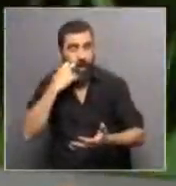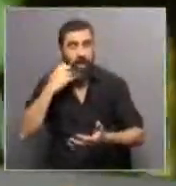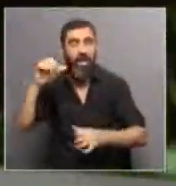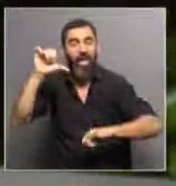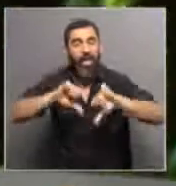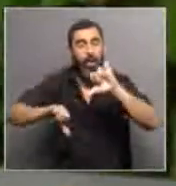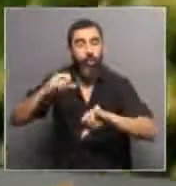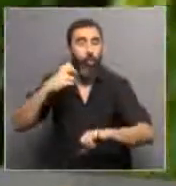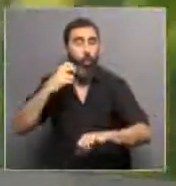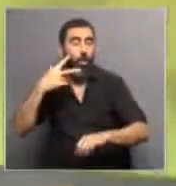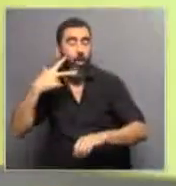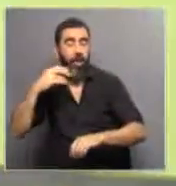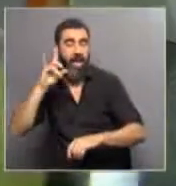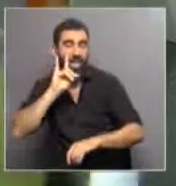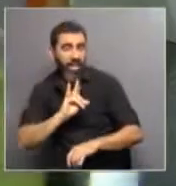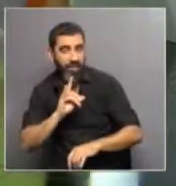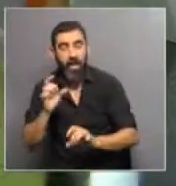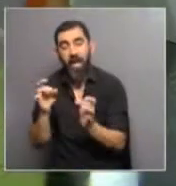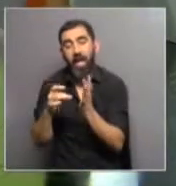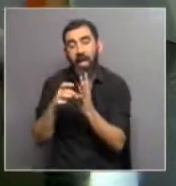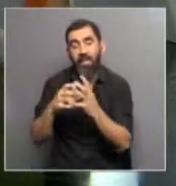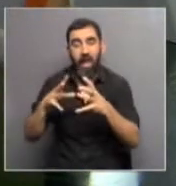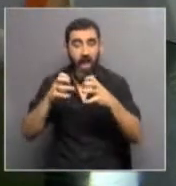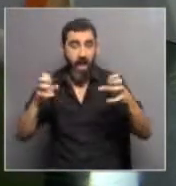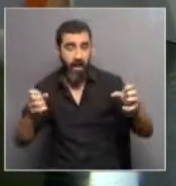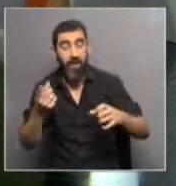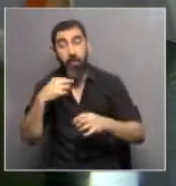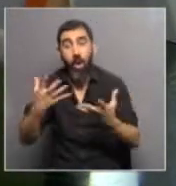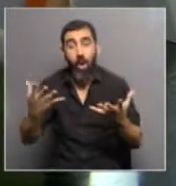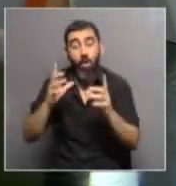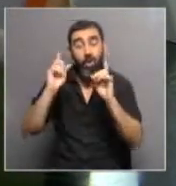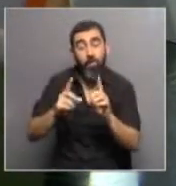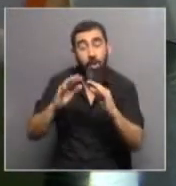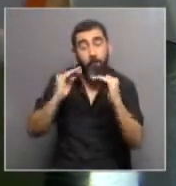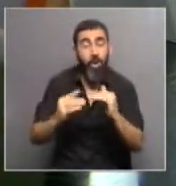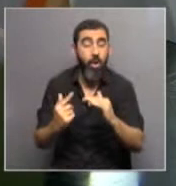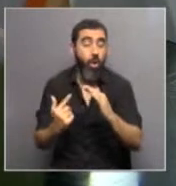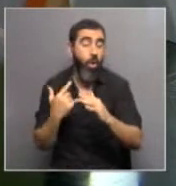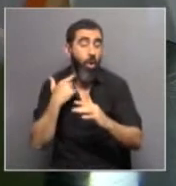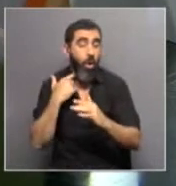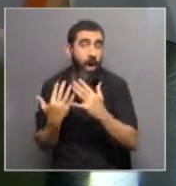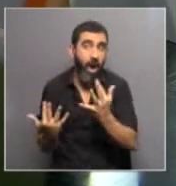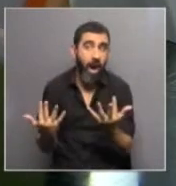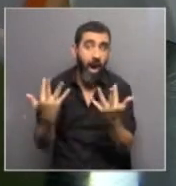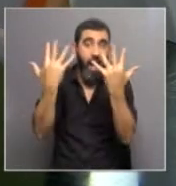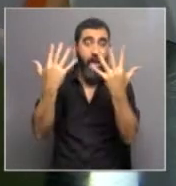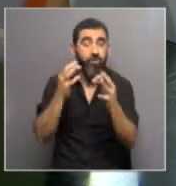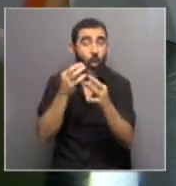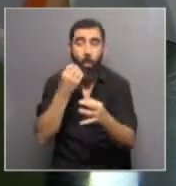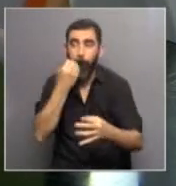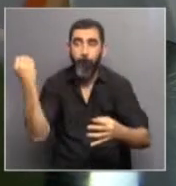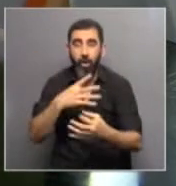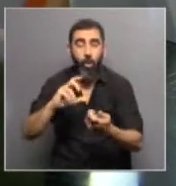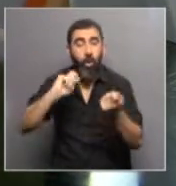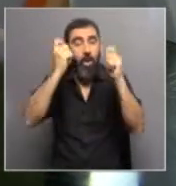leche, calidad de la lana, y cada vez más se incorpora, por ejemplo, emisiones de gases tipo metano o eficiencia de conversión